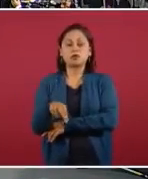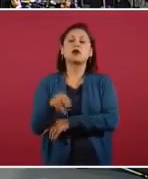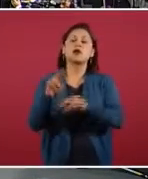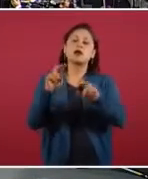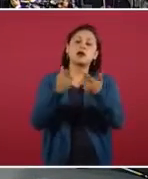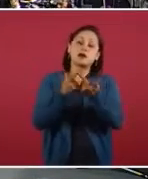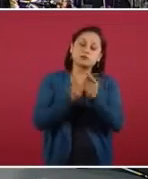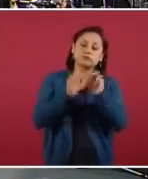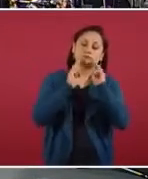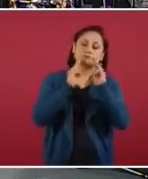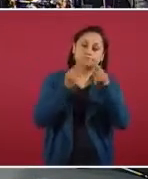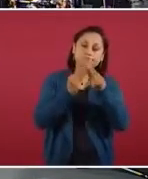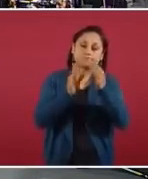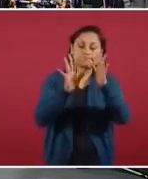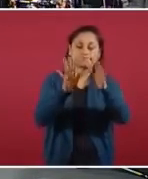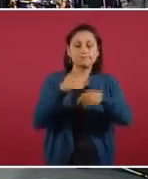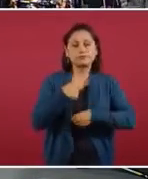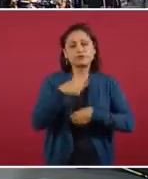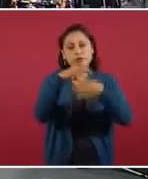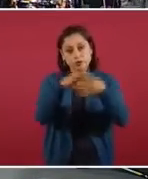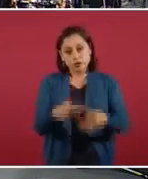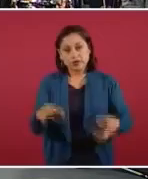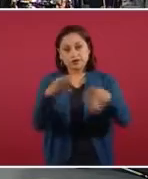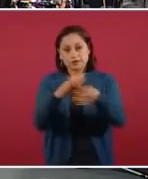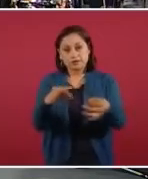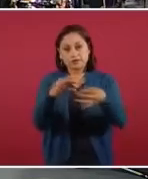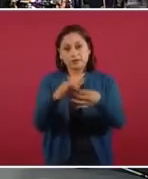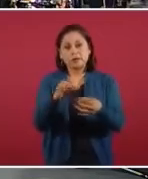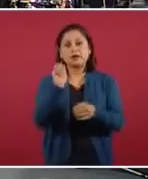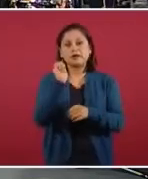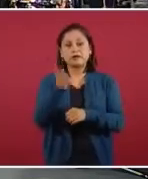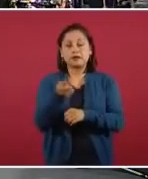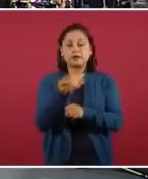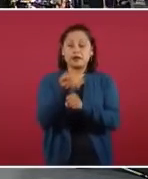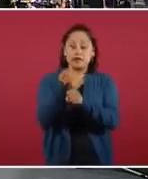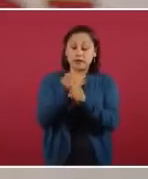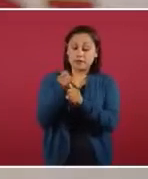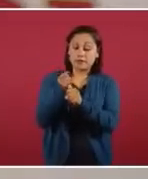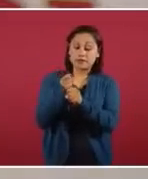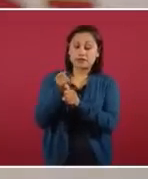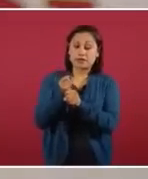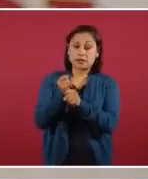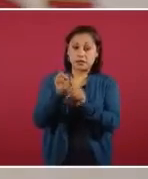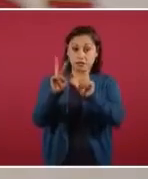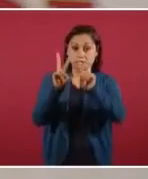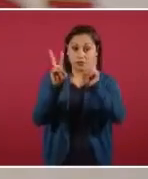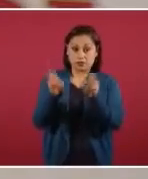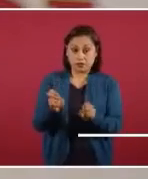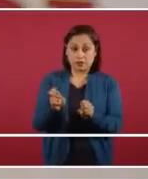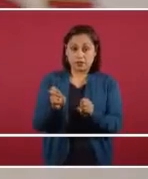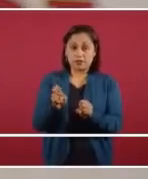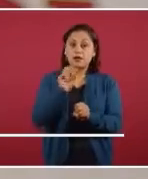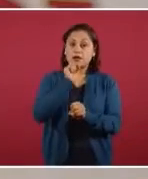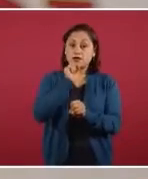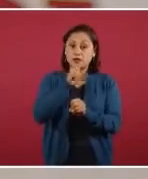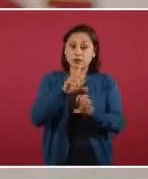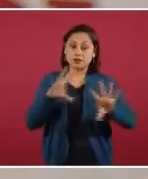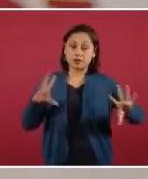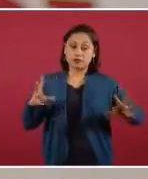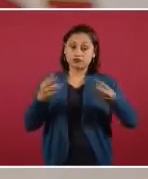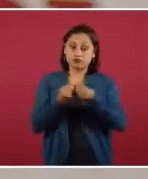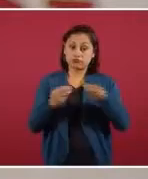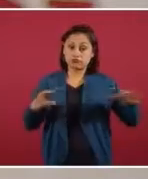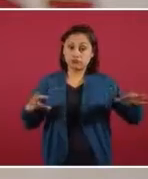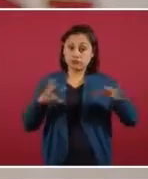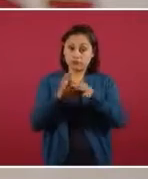Bueno, primero decirle que hay un avance y un seguimiento muy cercano, estrecho, junto con Estados Unidos en